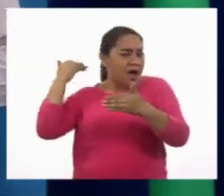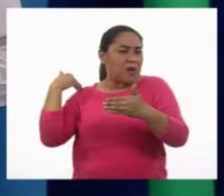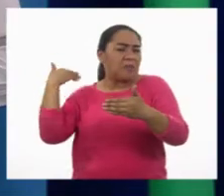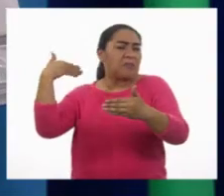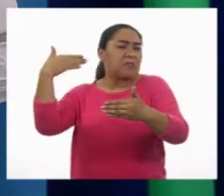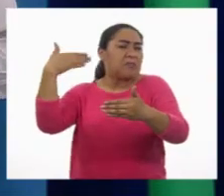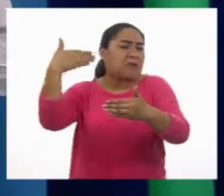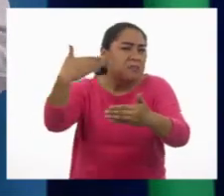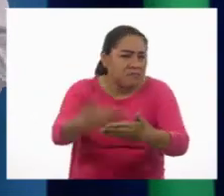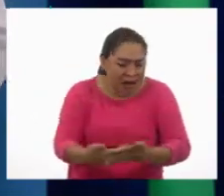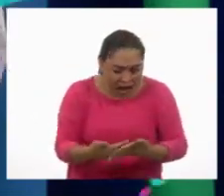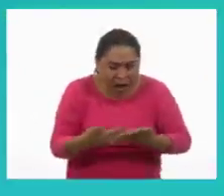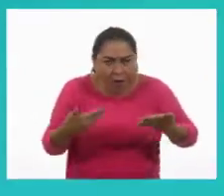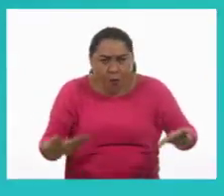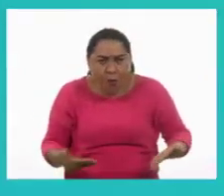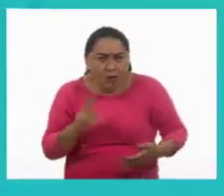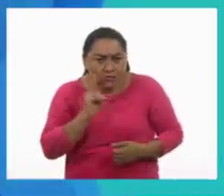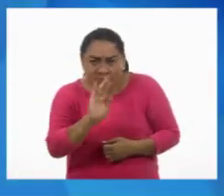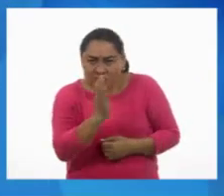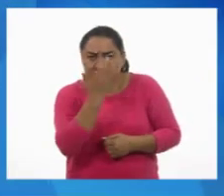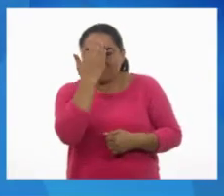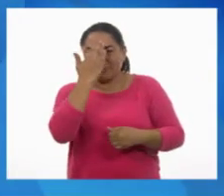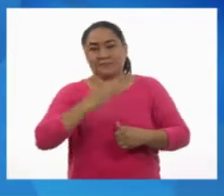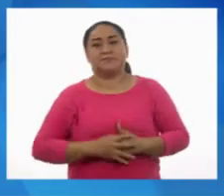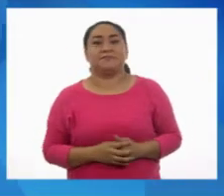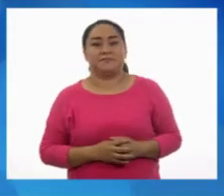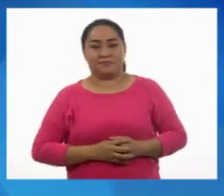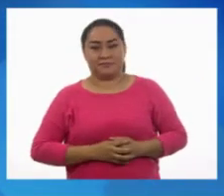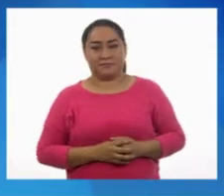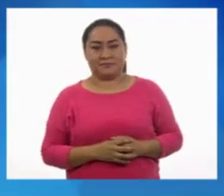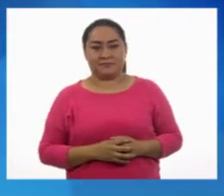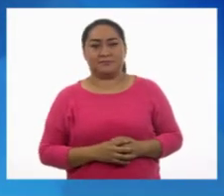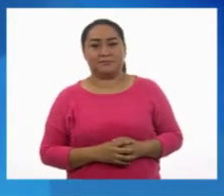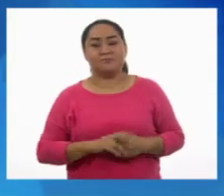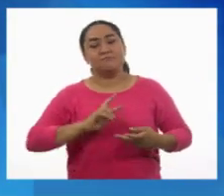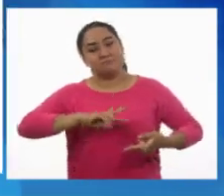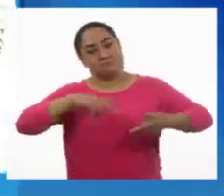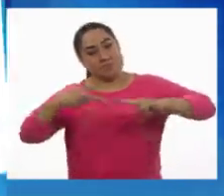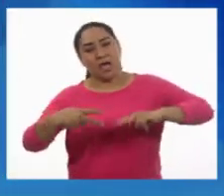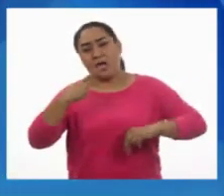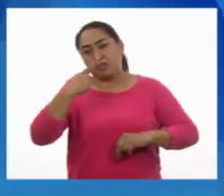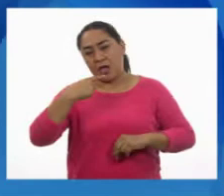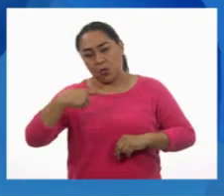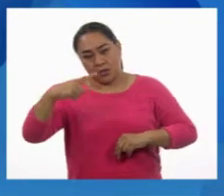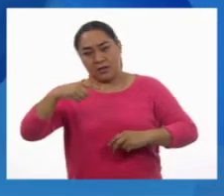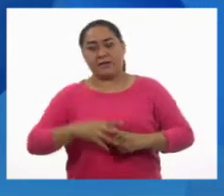presente. Cayendo mis huicas, mis paisalultis y